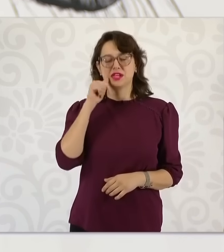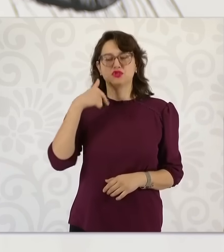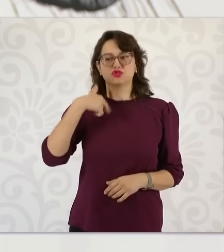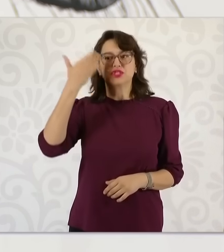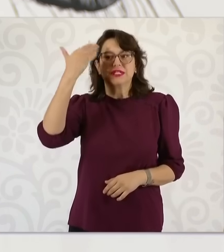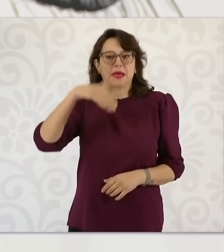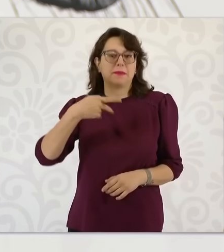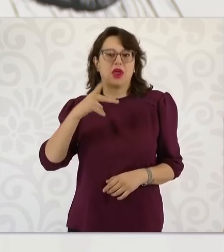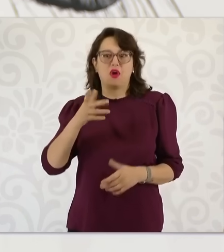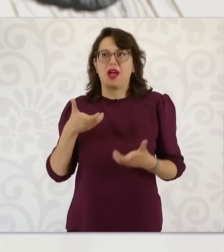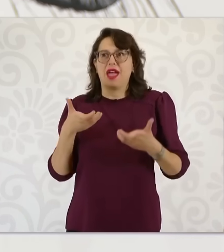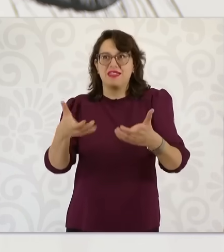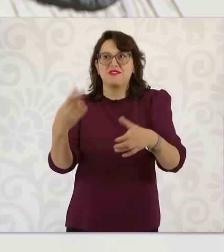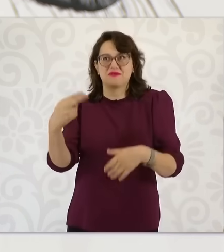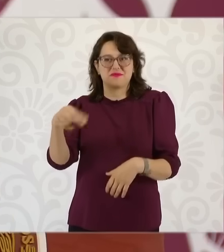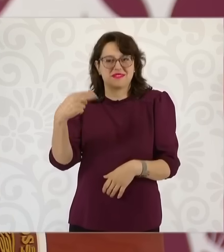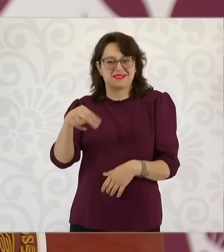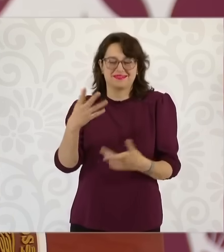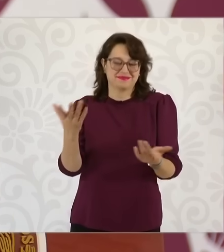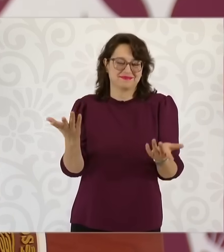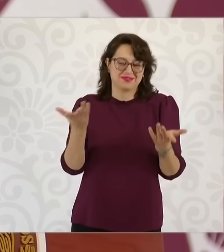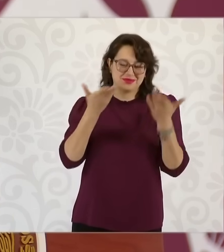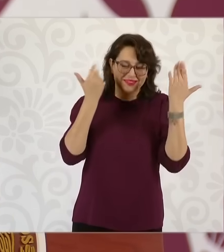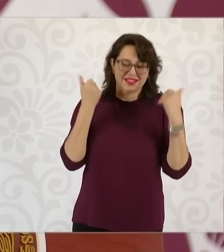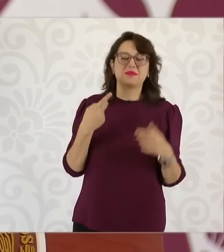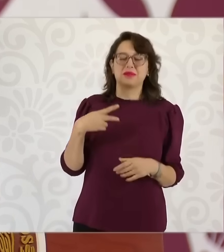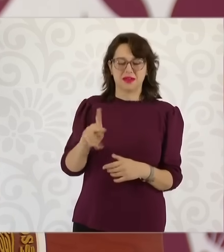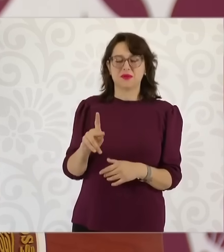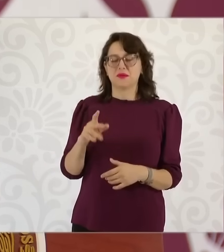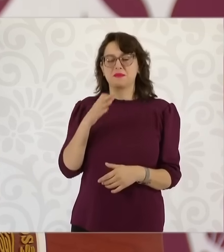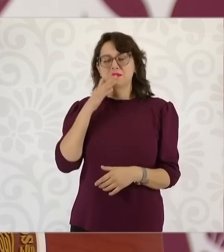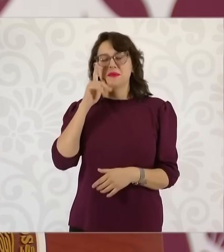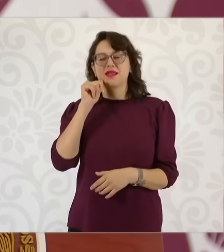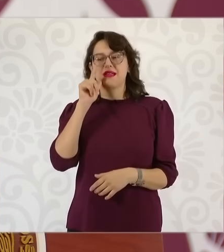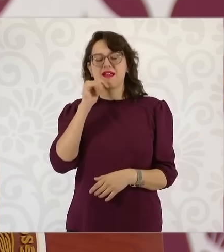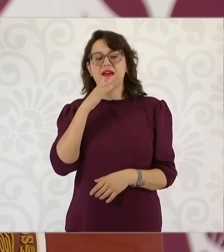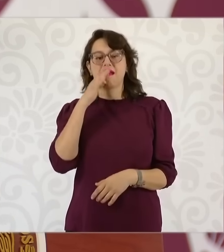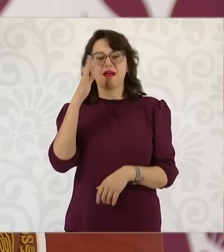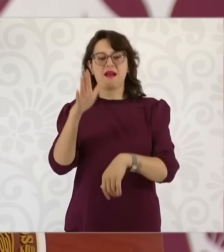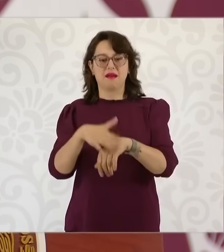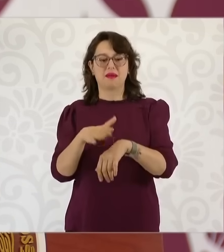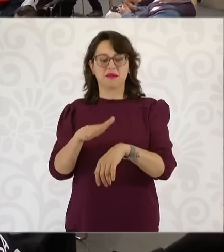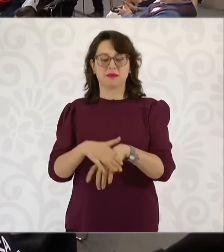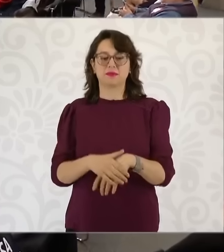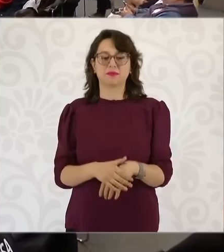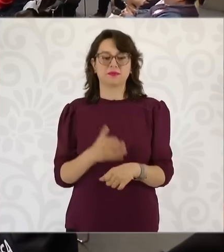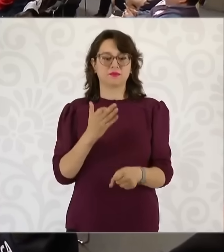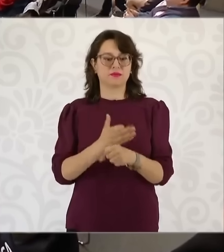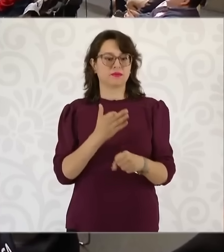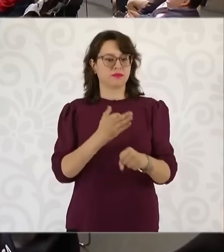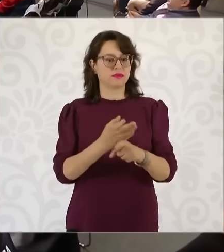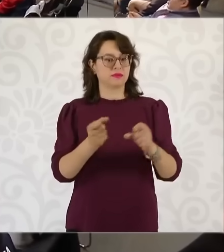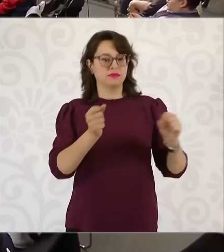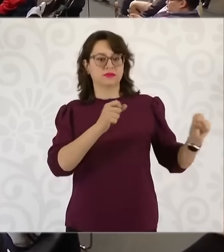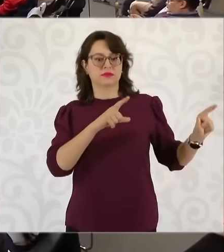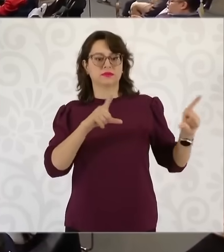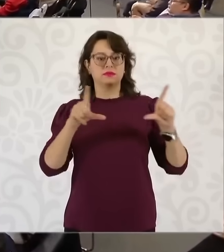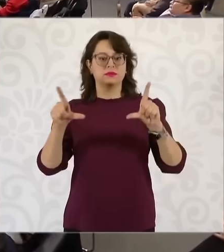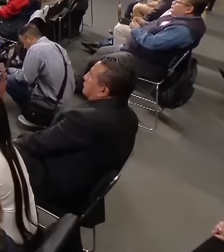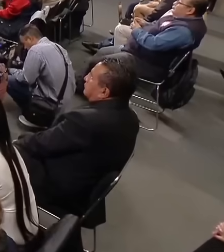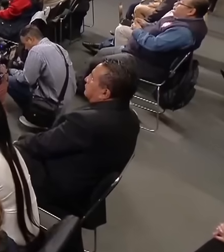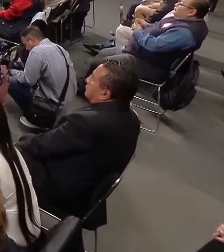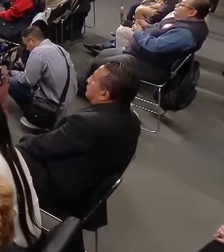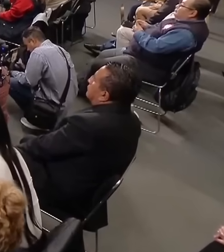está, pero para traer la dirección gracias, de dónde vamos a estar. Aprovecho ¿por qué no ponen la gráfica del